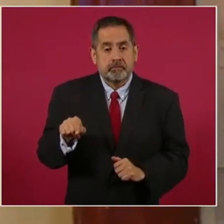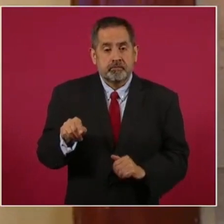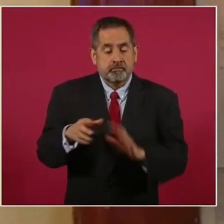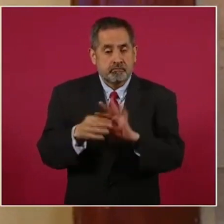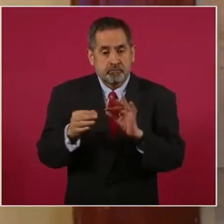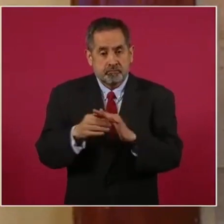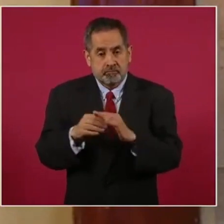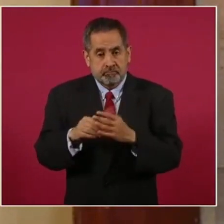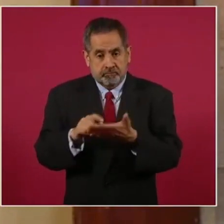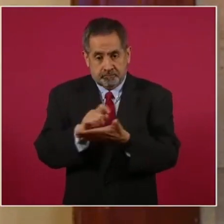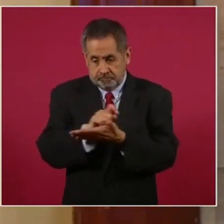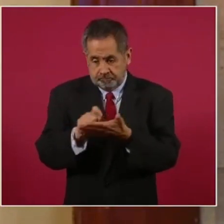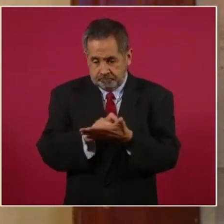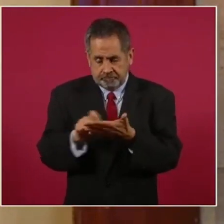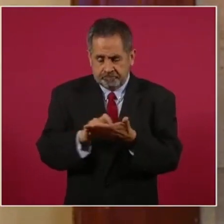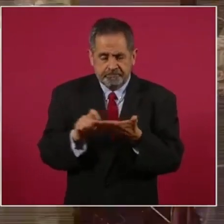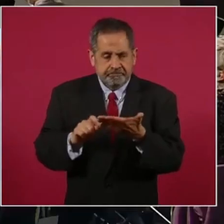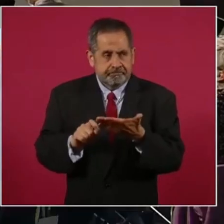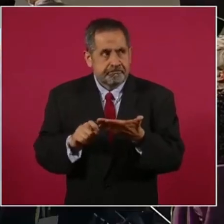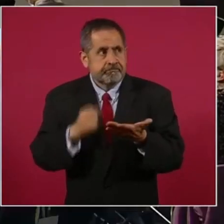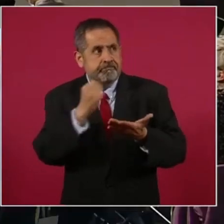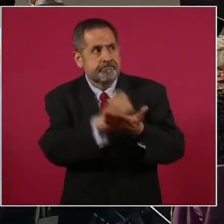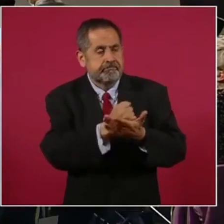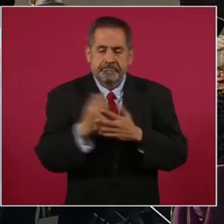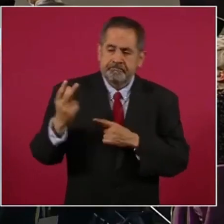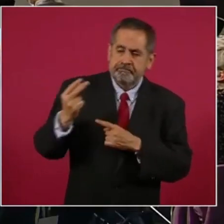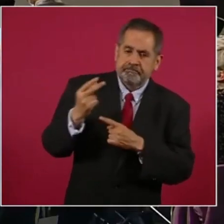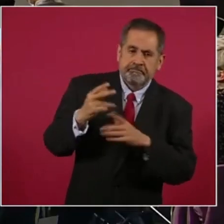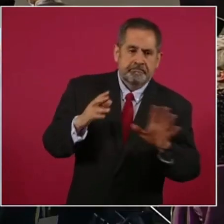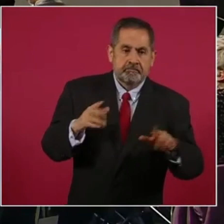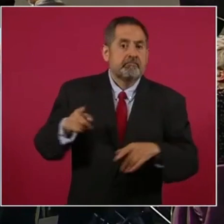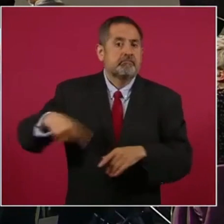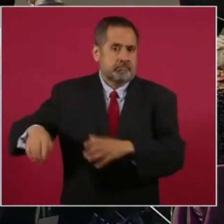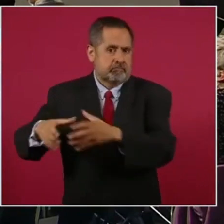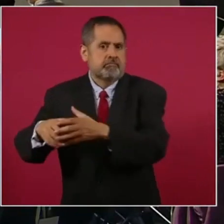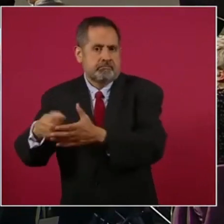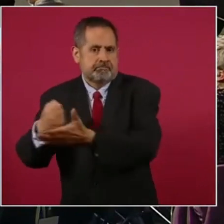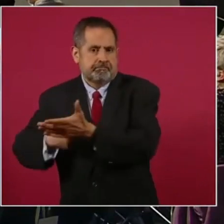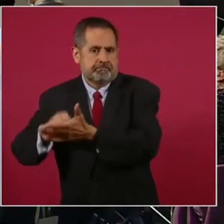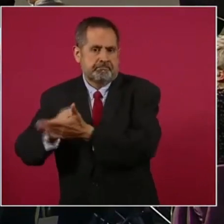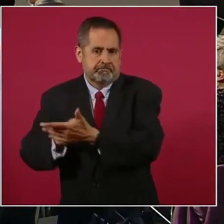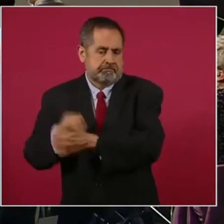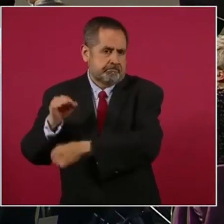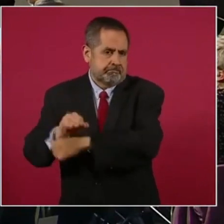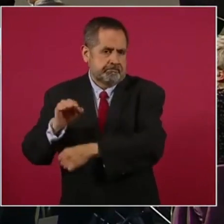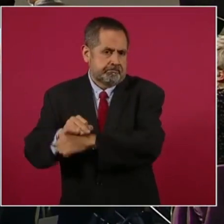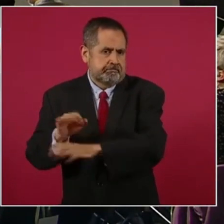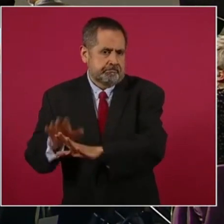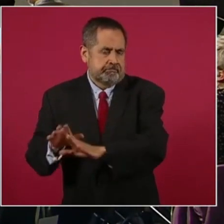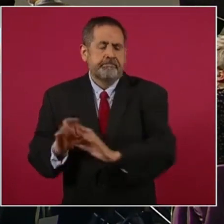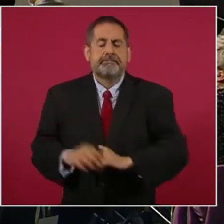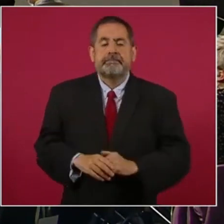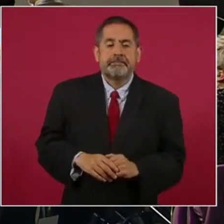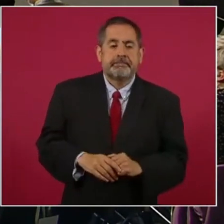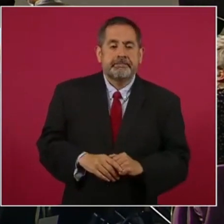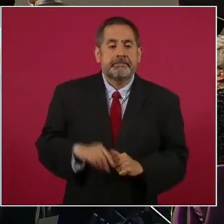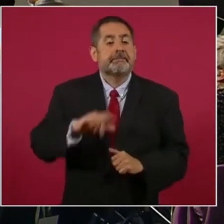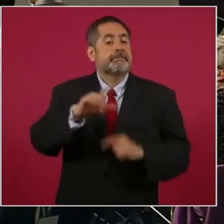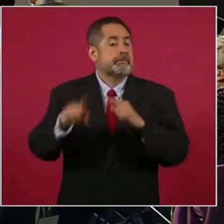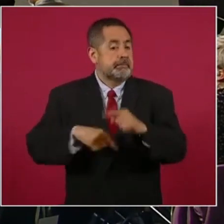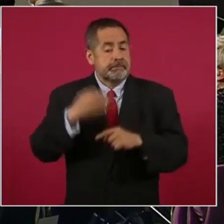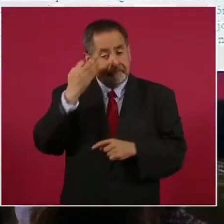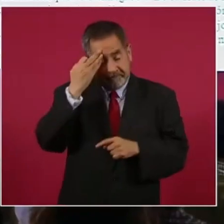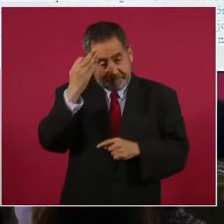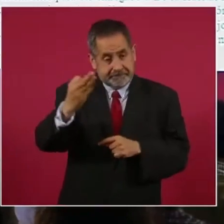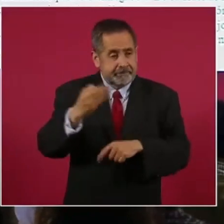atacaría esa interpretación, porque sí había un movimiento opositor. En esencia, Obregón